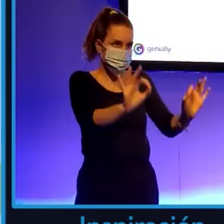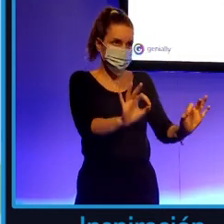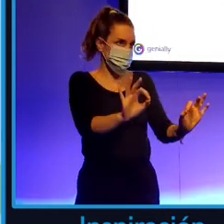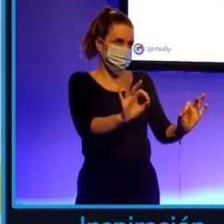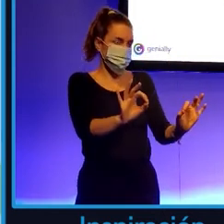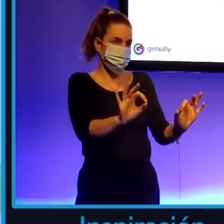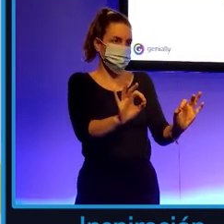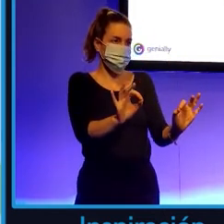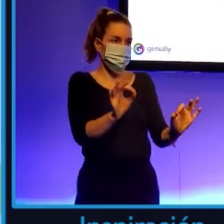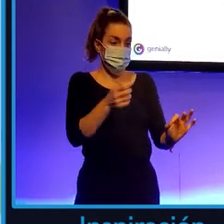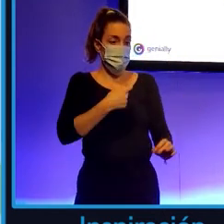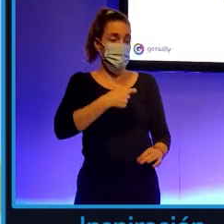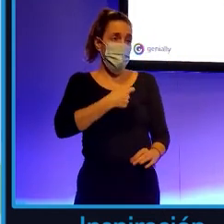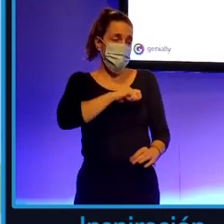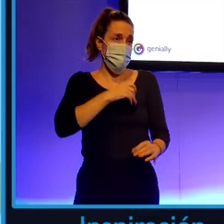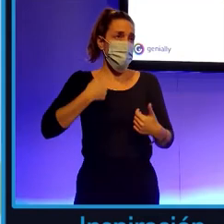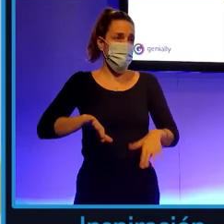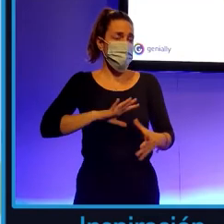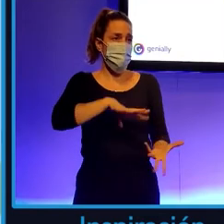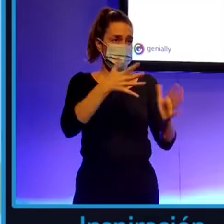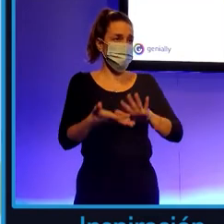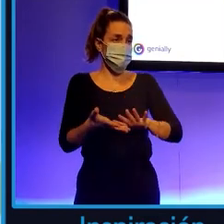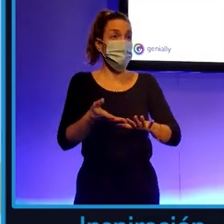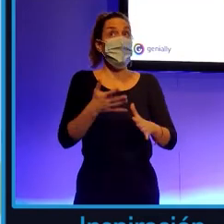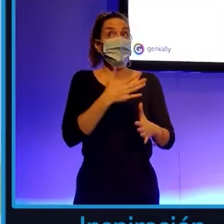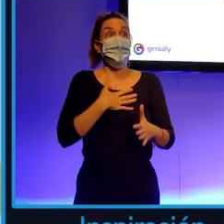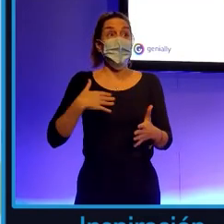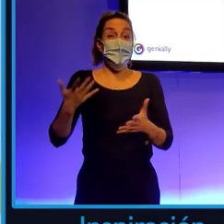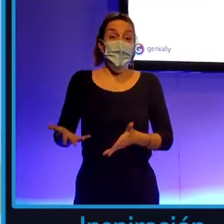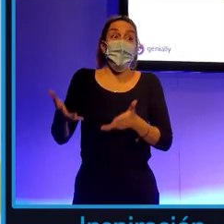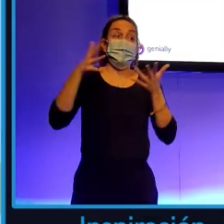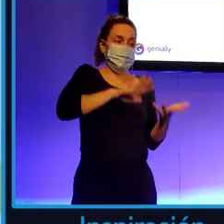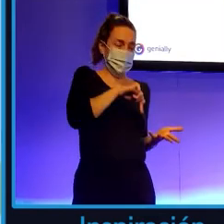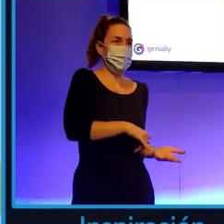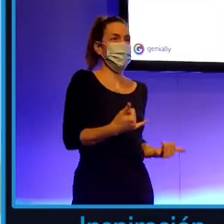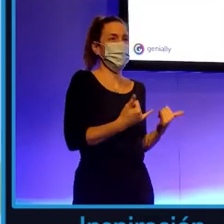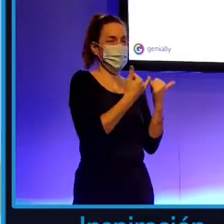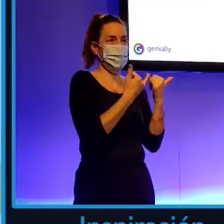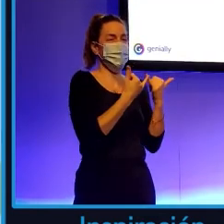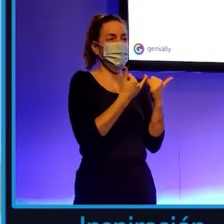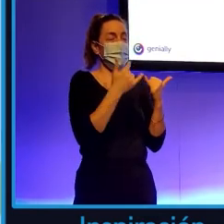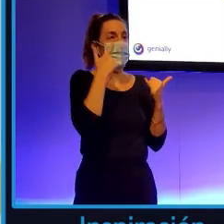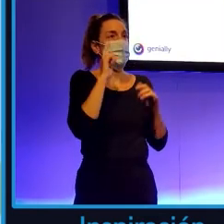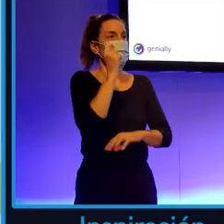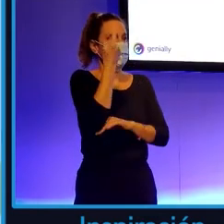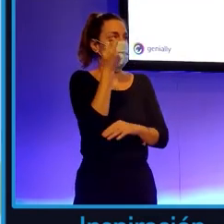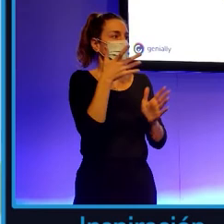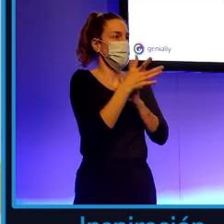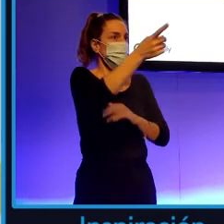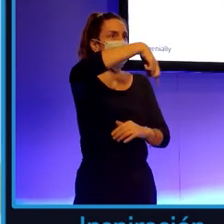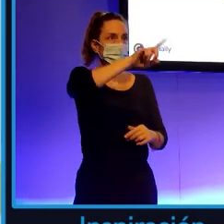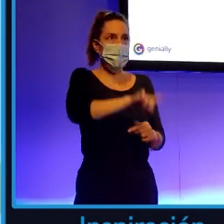ya en españa estamos intentando traerlo para tenerife a ver si conseguimos que efectivamente ustedes también tengan los yo